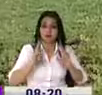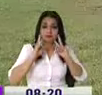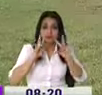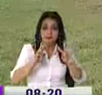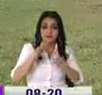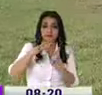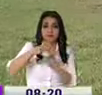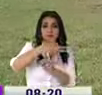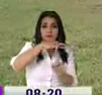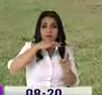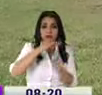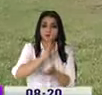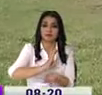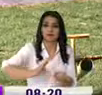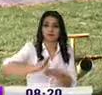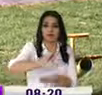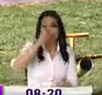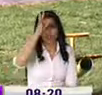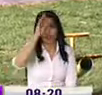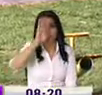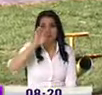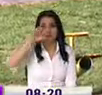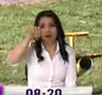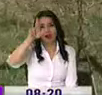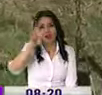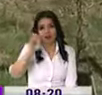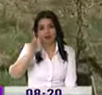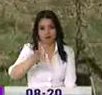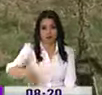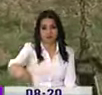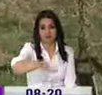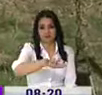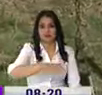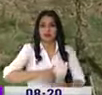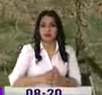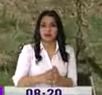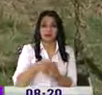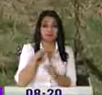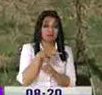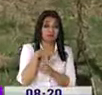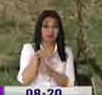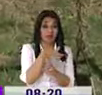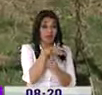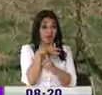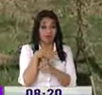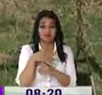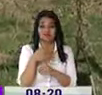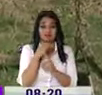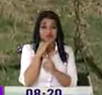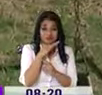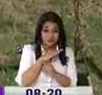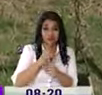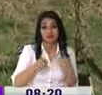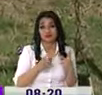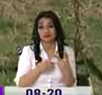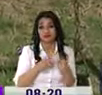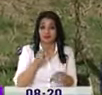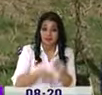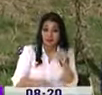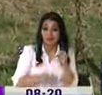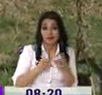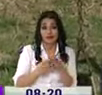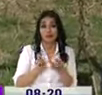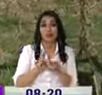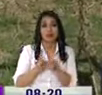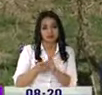de la Ciudadela Hospitalaria en el Valle de los Chillos. Encima de eso, el parque está bastante sucio, porque vienen los vecinos, eso